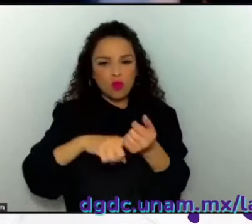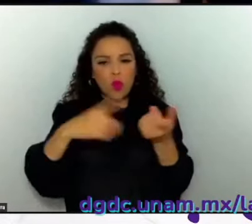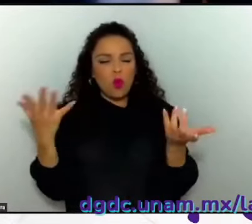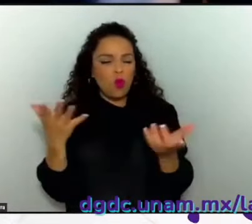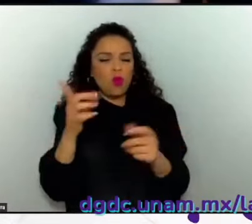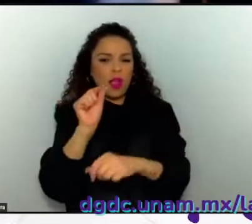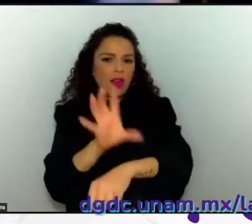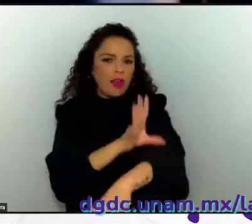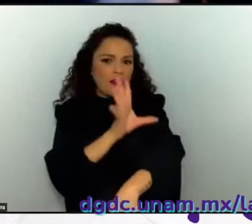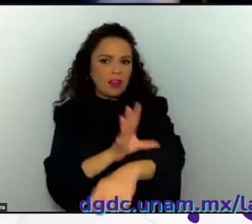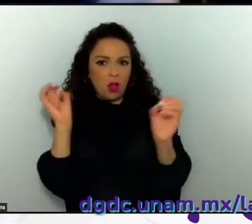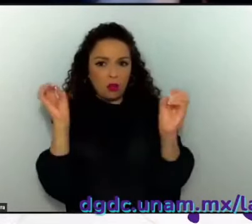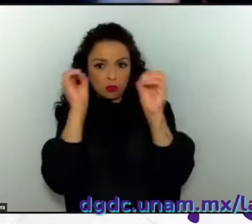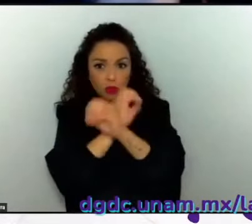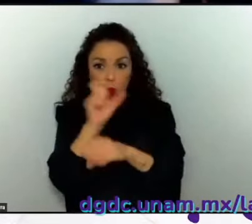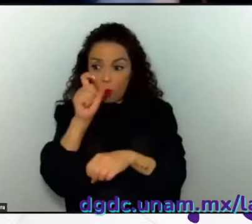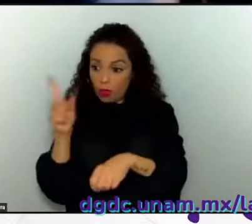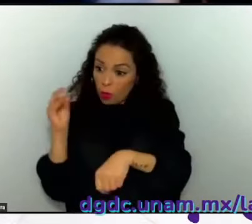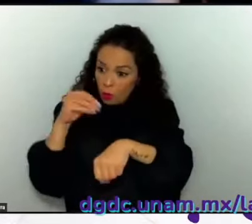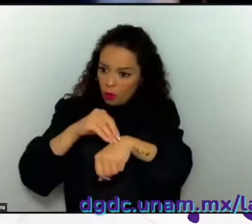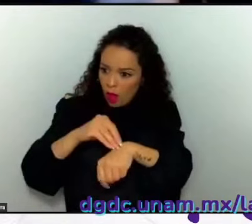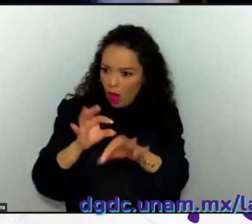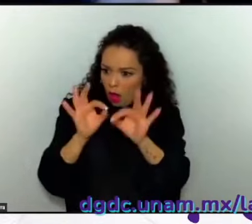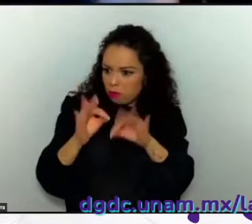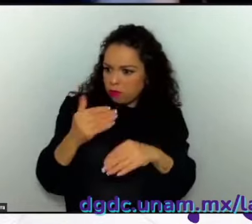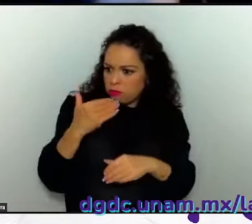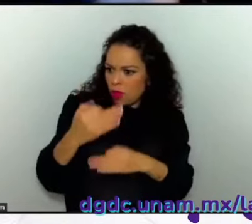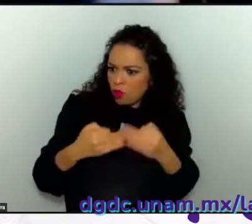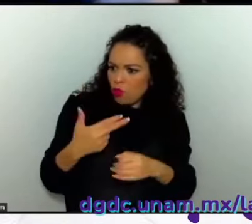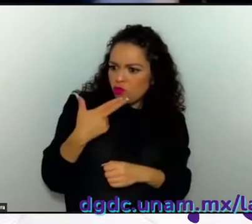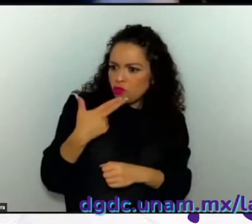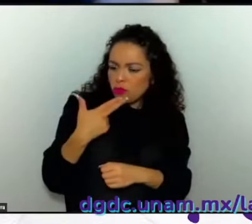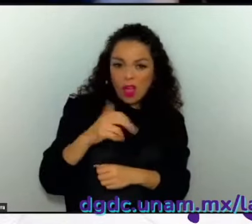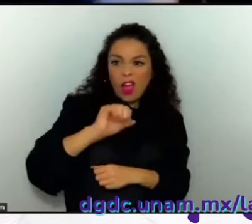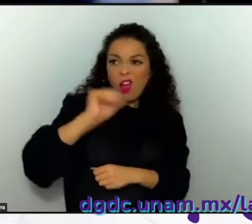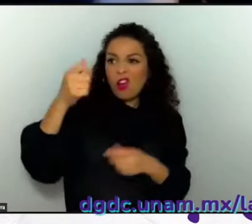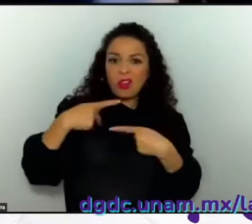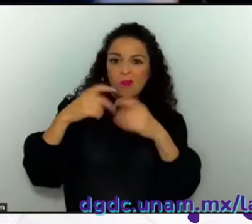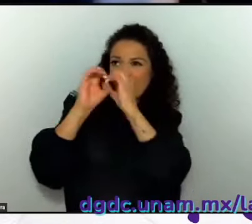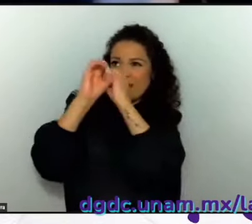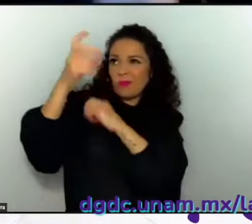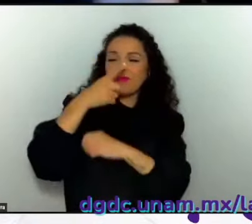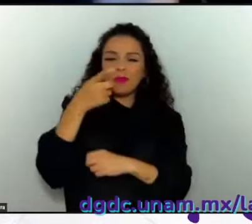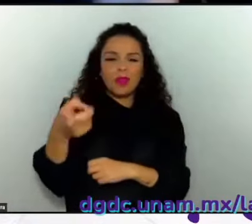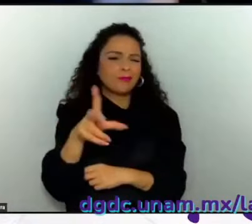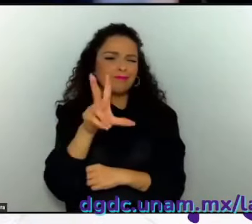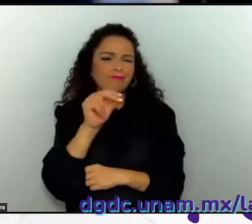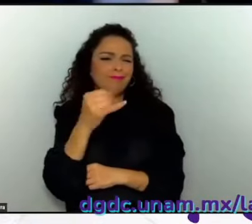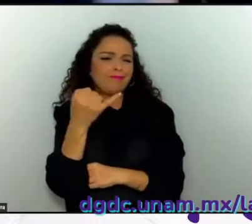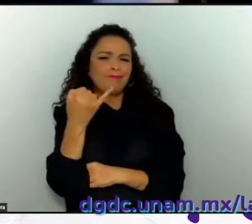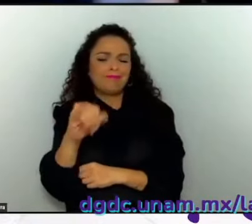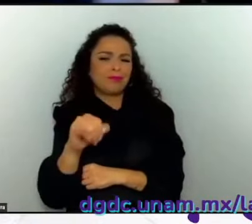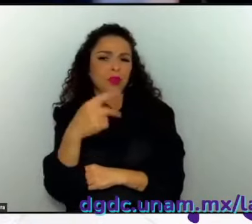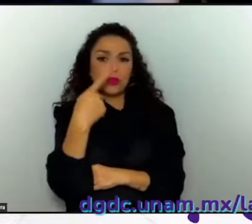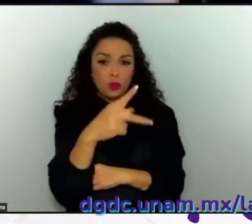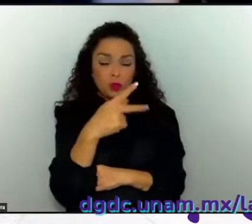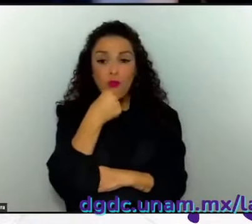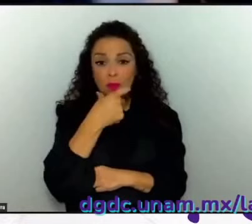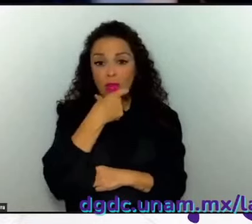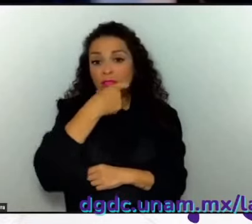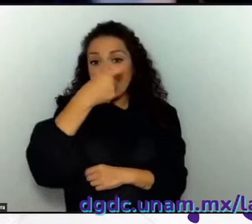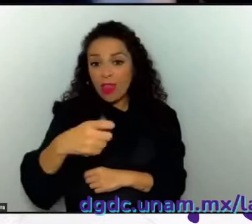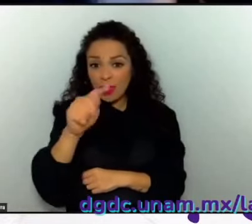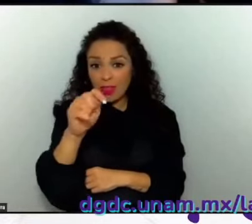pones ahí, todo funciona. Hay astrónomos que dicen, no, seguramente estas cosas no existen y la teoría de Einstein está mal. ¿Es posible? Sí,